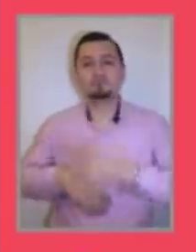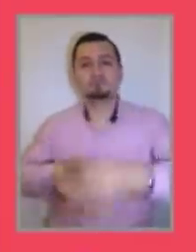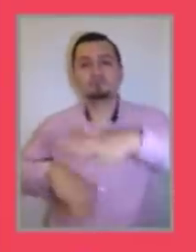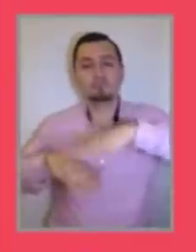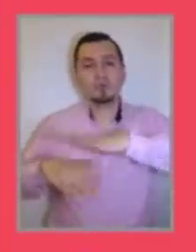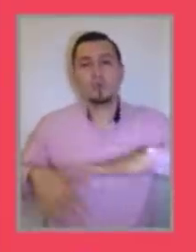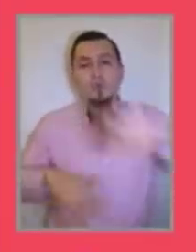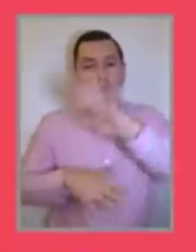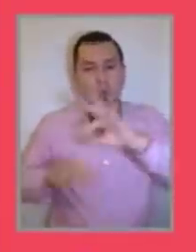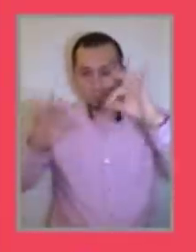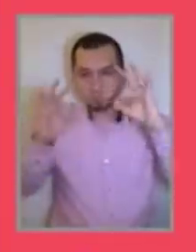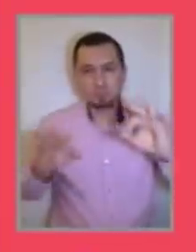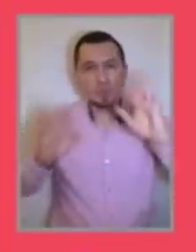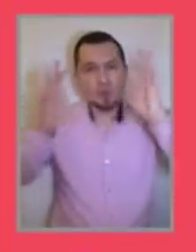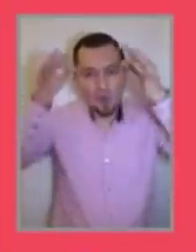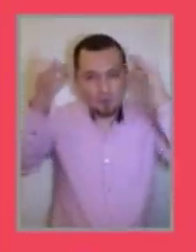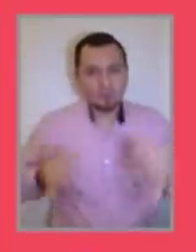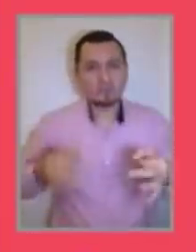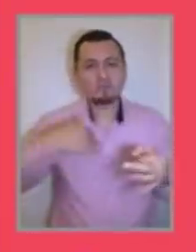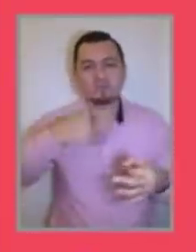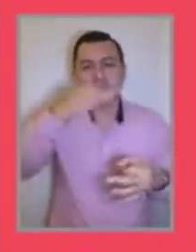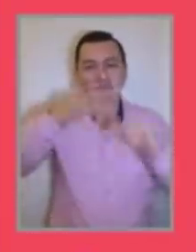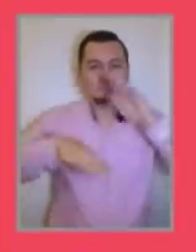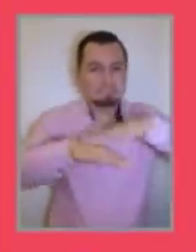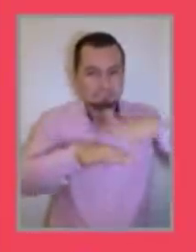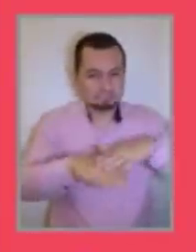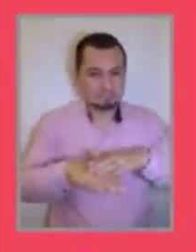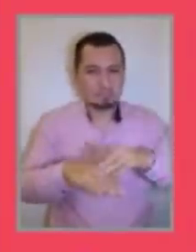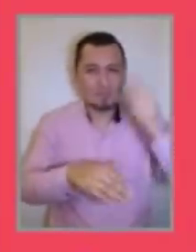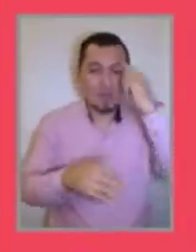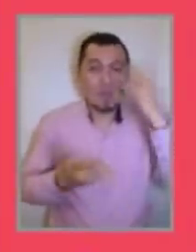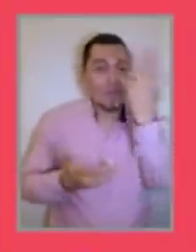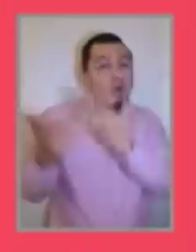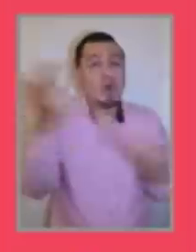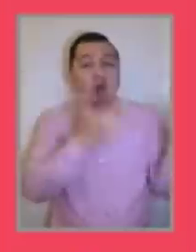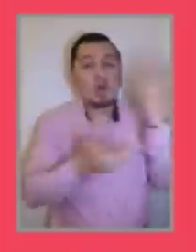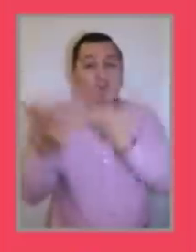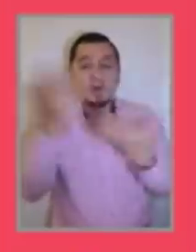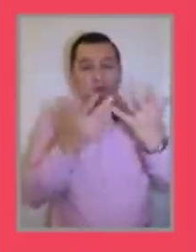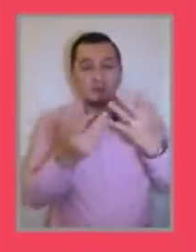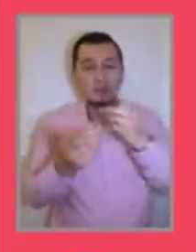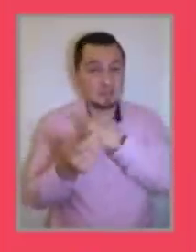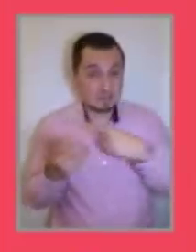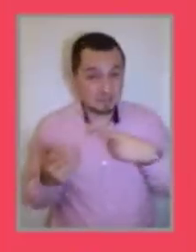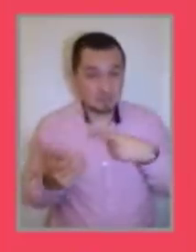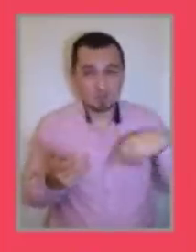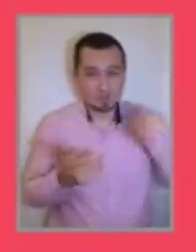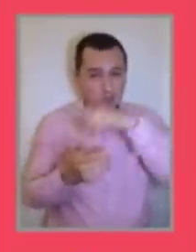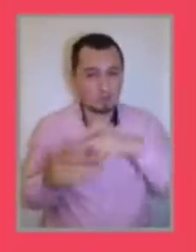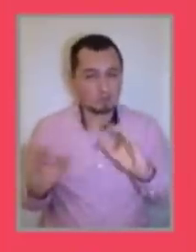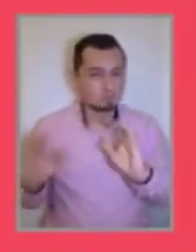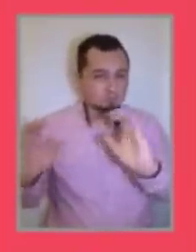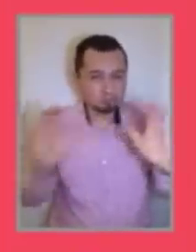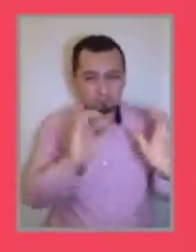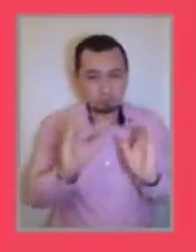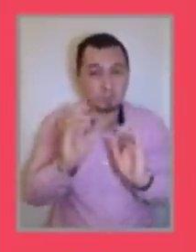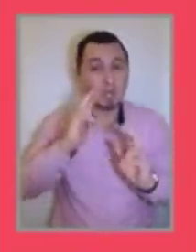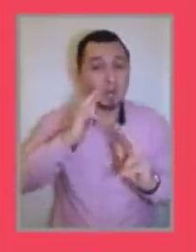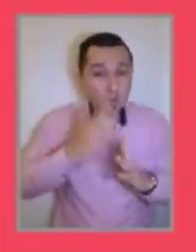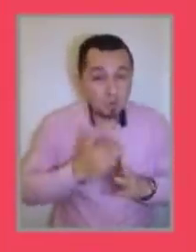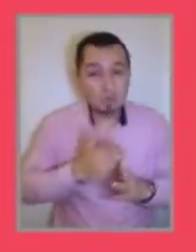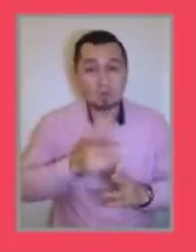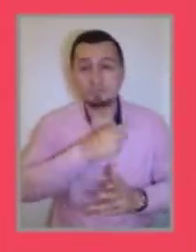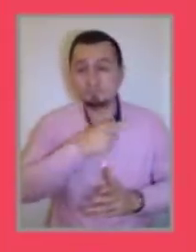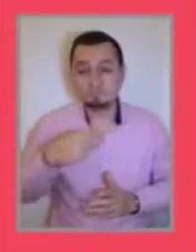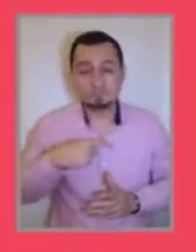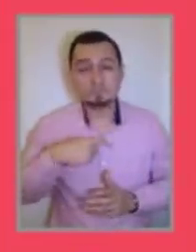que hubiera algún problema en alguna escuela, como ya lo explicó Bárbara Casillas, y pues tenemos que asumir todos la responsabilidad